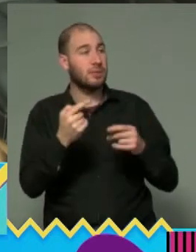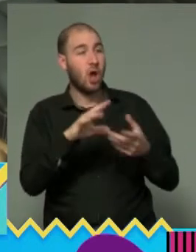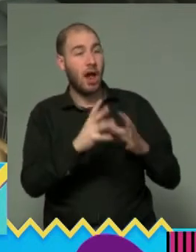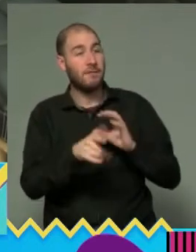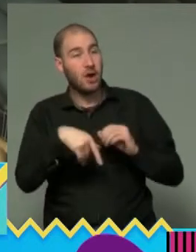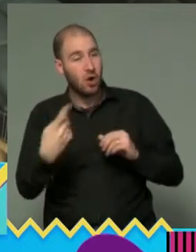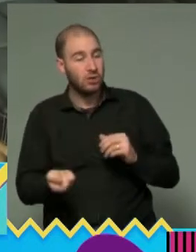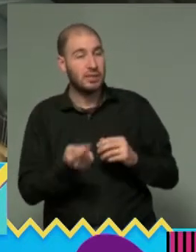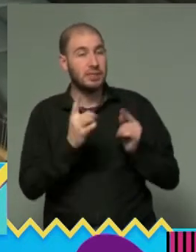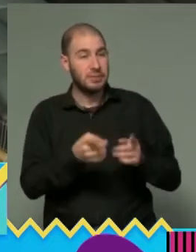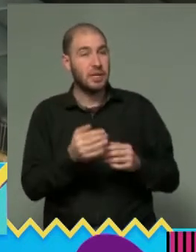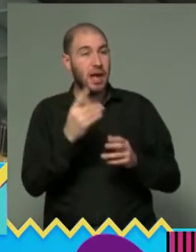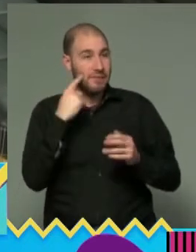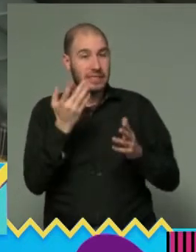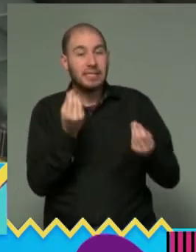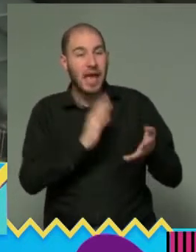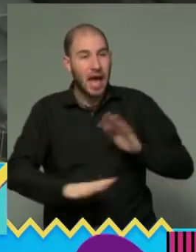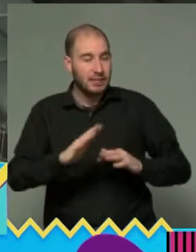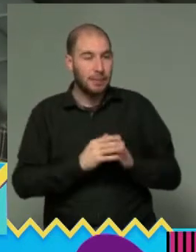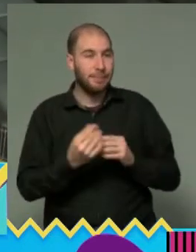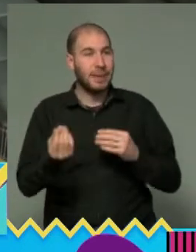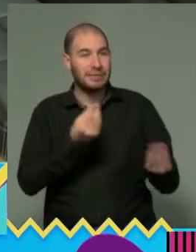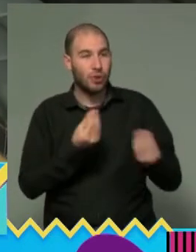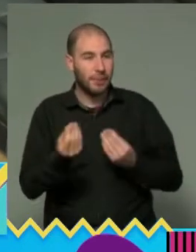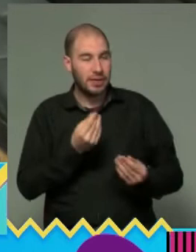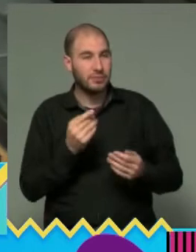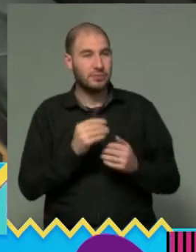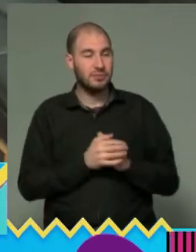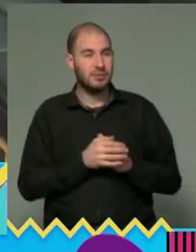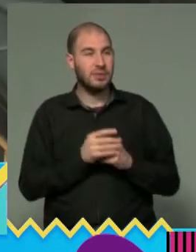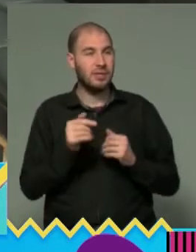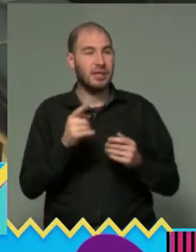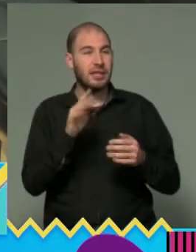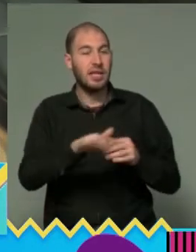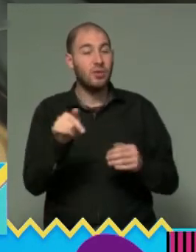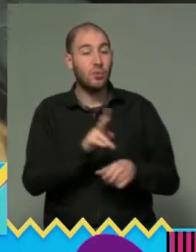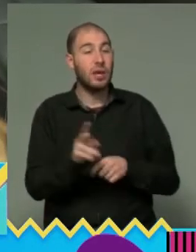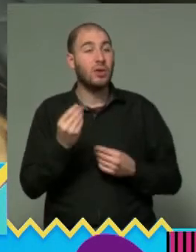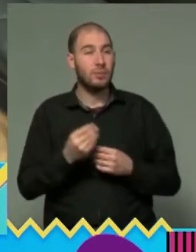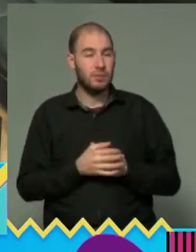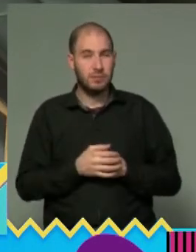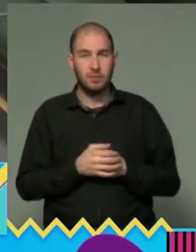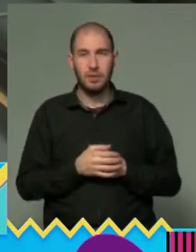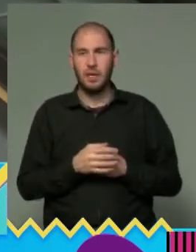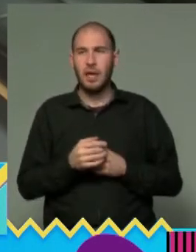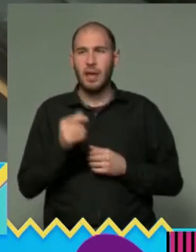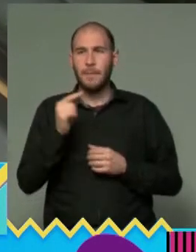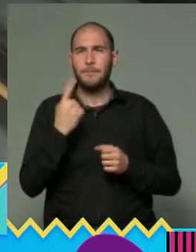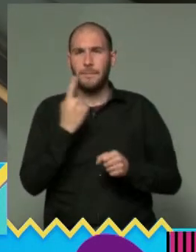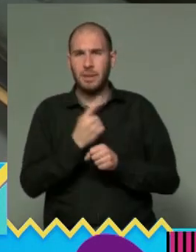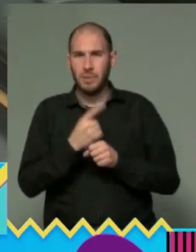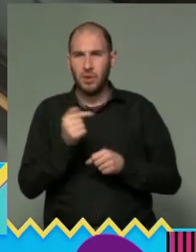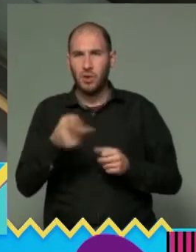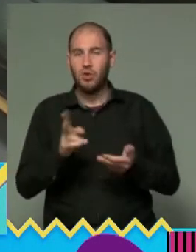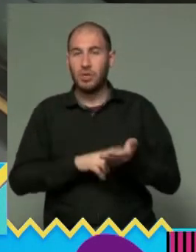alternativas que se podría llegar a llevar a cabo como para poder llegar a contemplar la situación del niño. Yo, para responder eso, quiero volver a remarcar esta